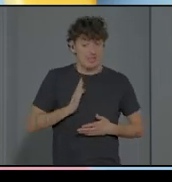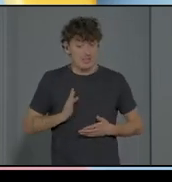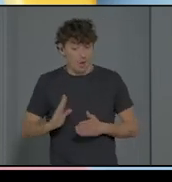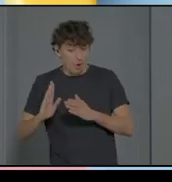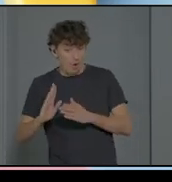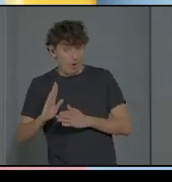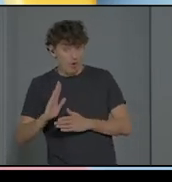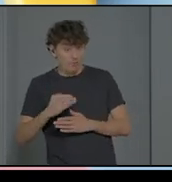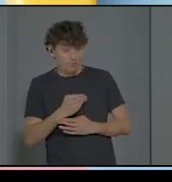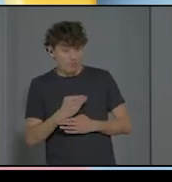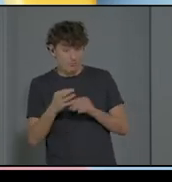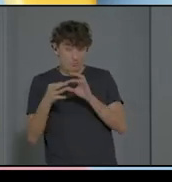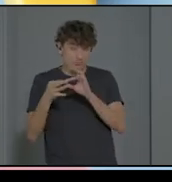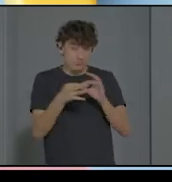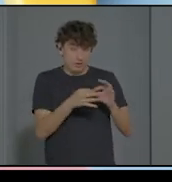para pasar al desarrollo atípico.